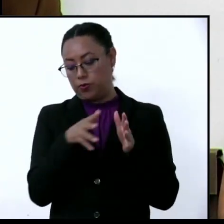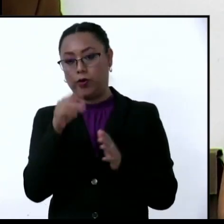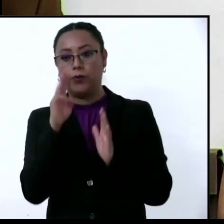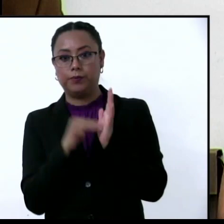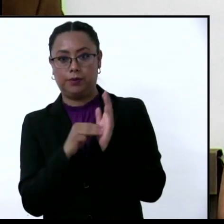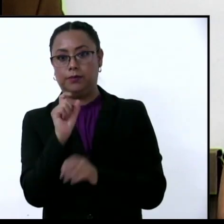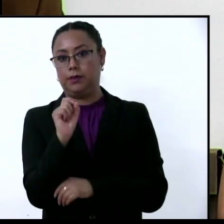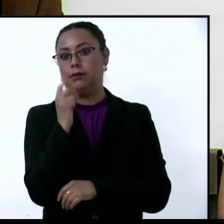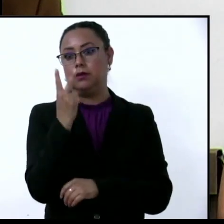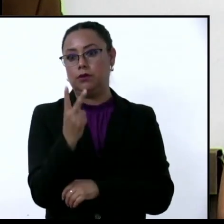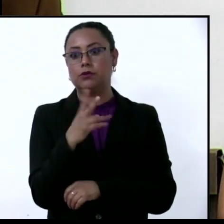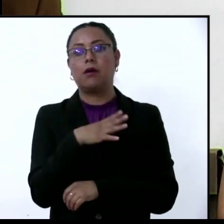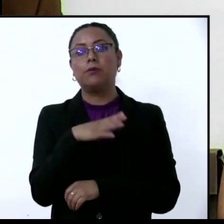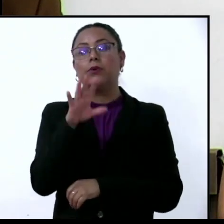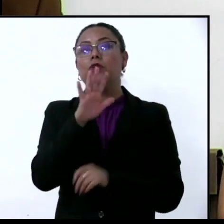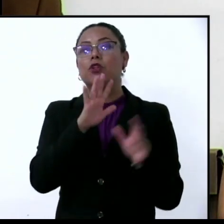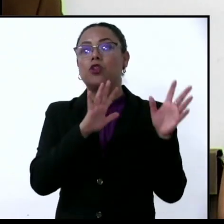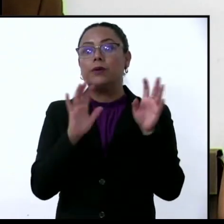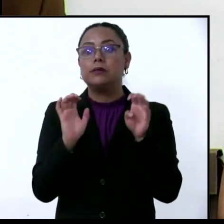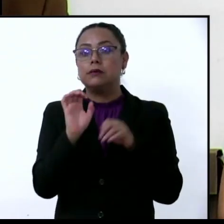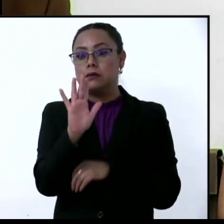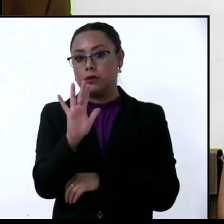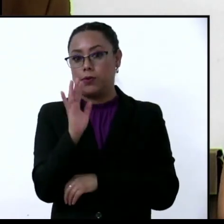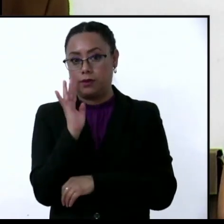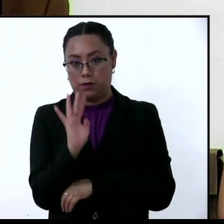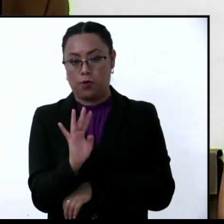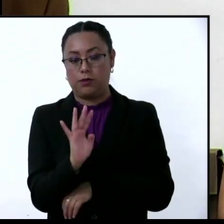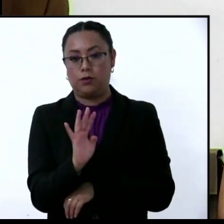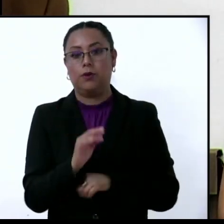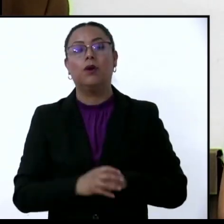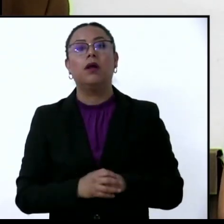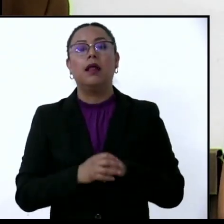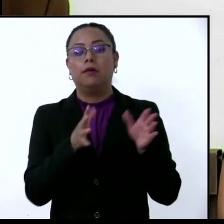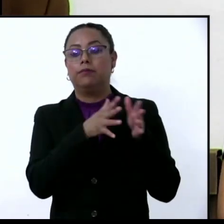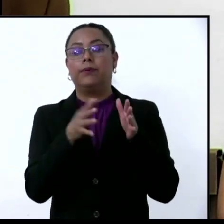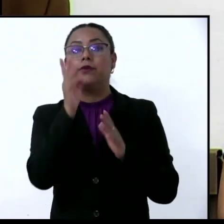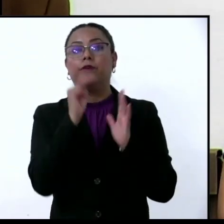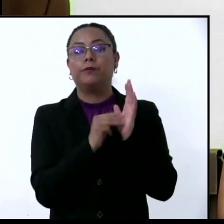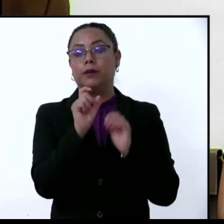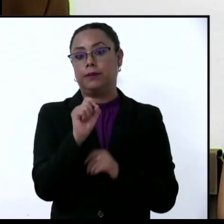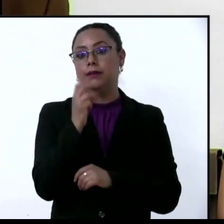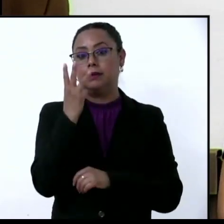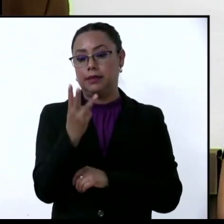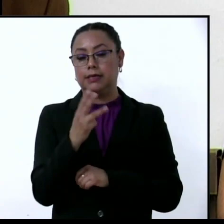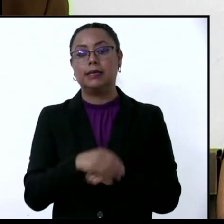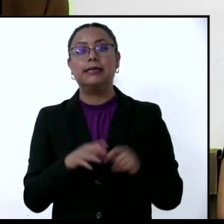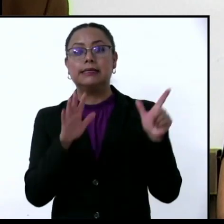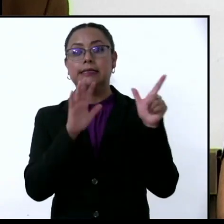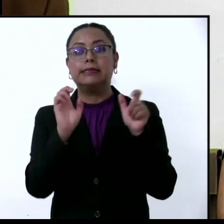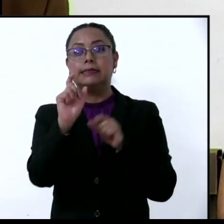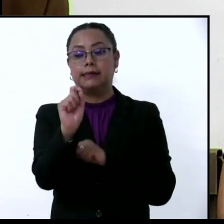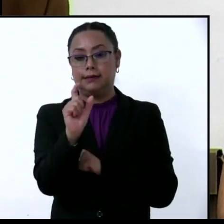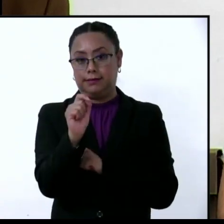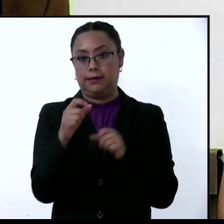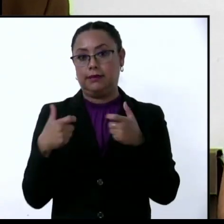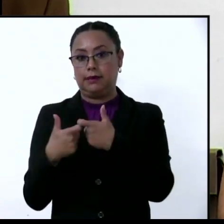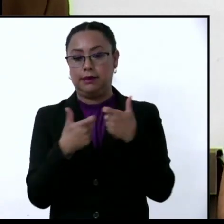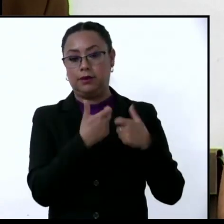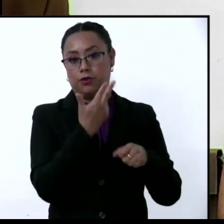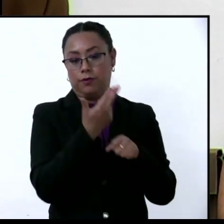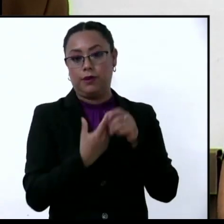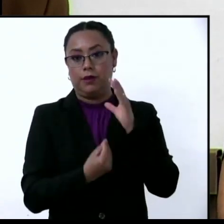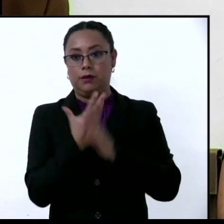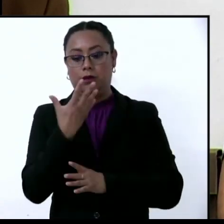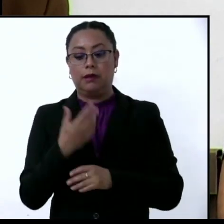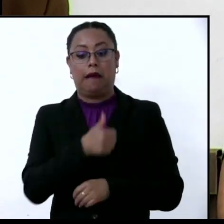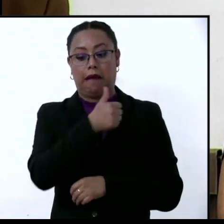2022, 954 cooperativas nuevas; en el ejercicio 2023, 720 cooperativas nuevas. Cada una de ellas recibe